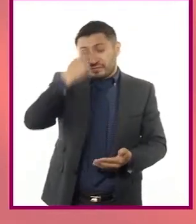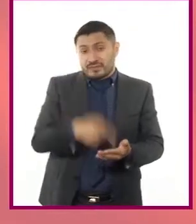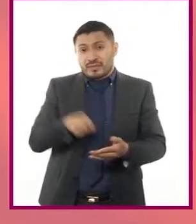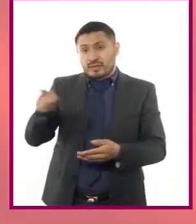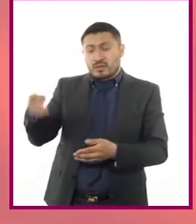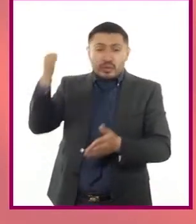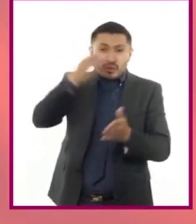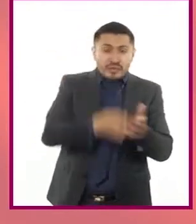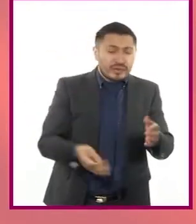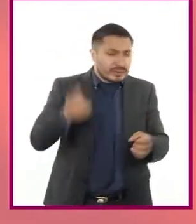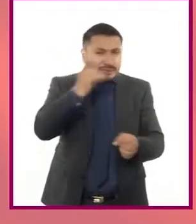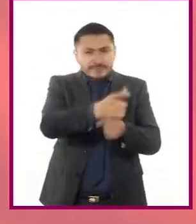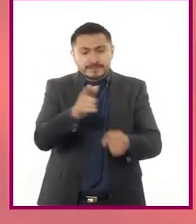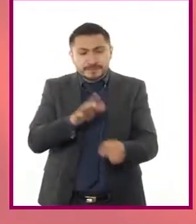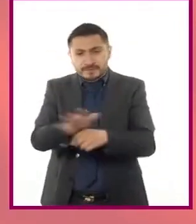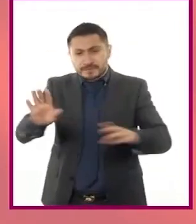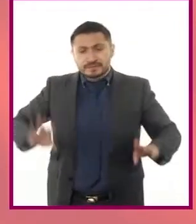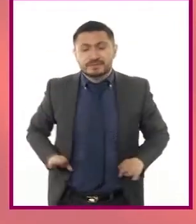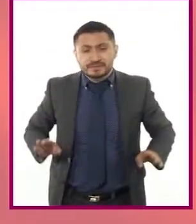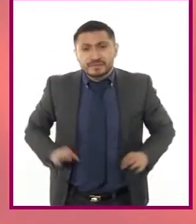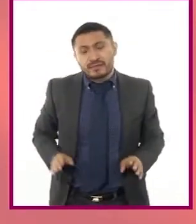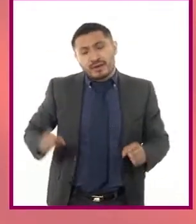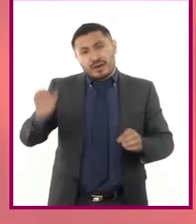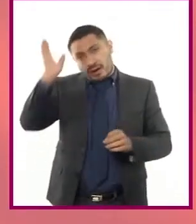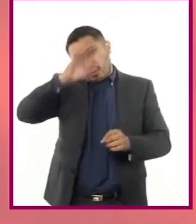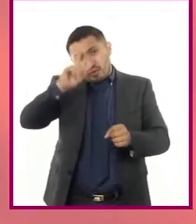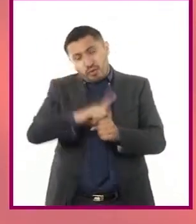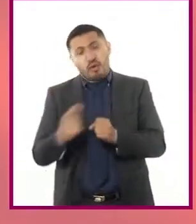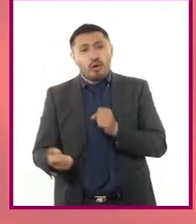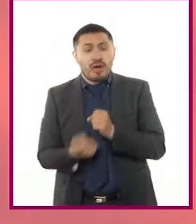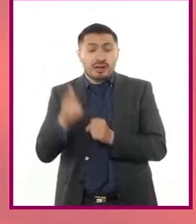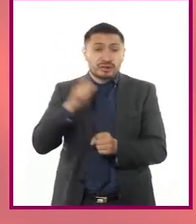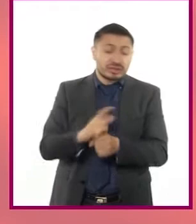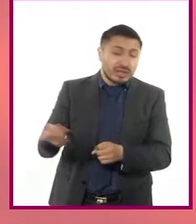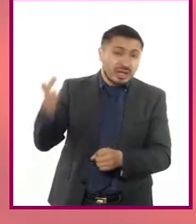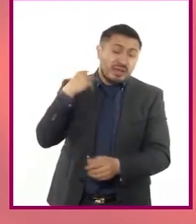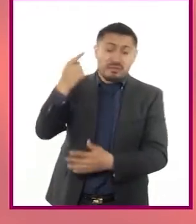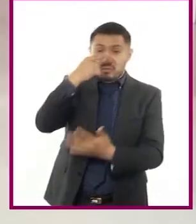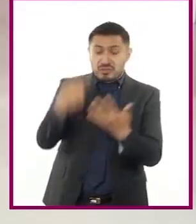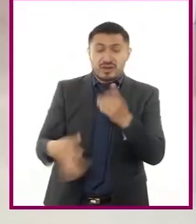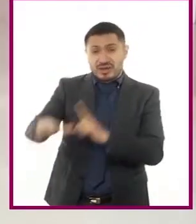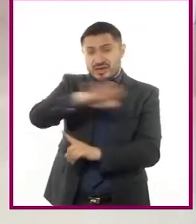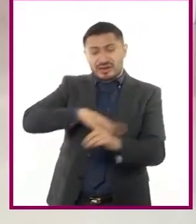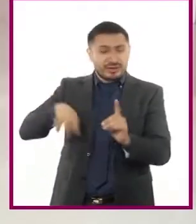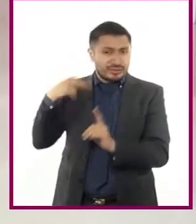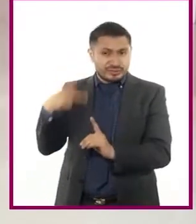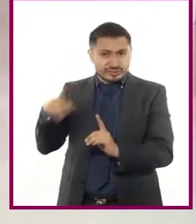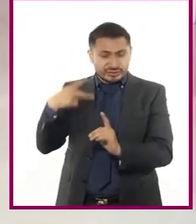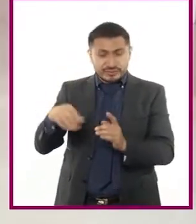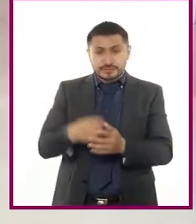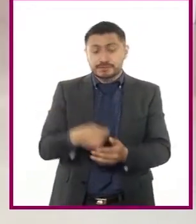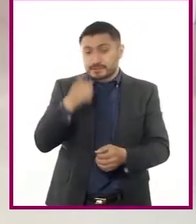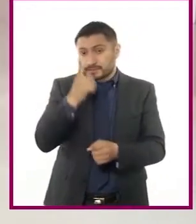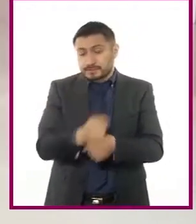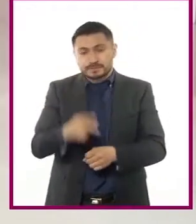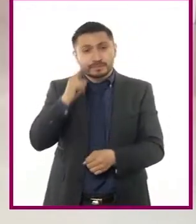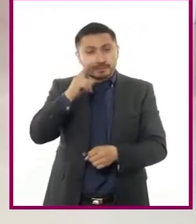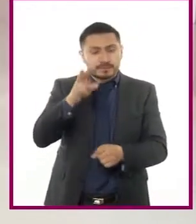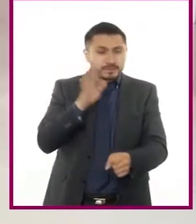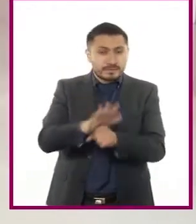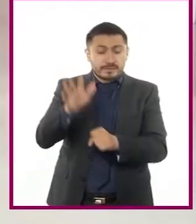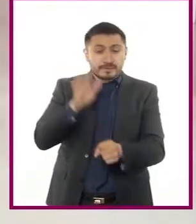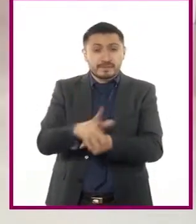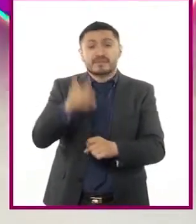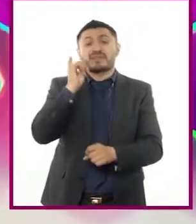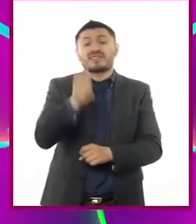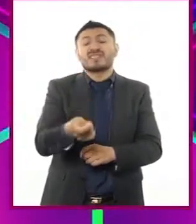aspectos sociales, culturales y o políticos rodearon la vida del autor. Empecemos por ver lo que dice